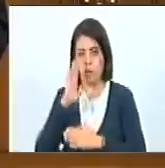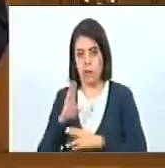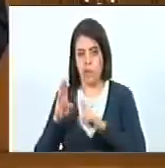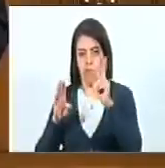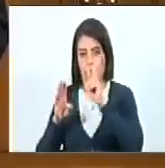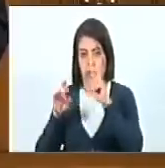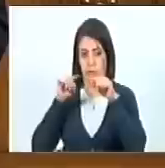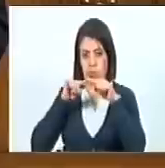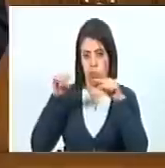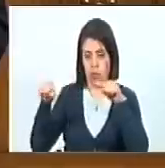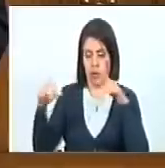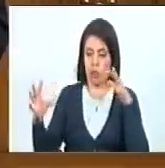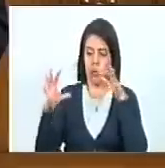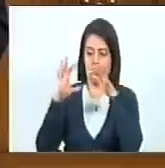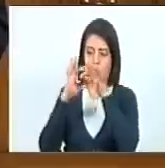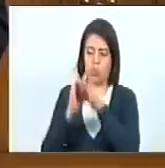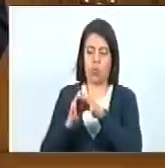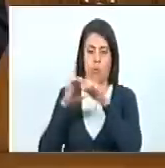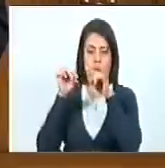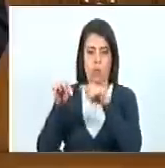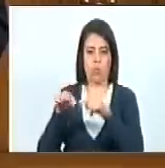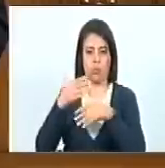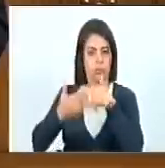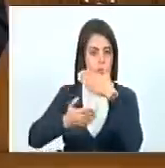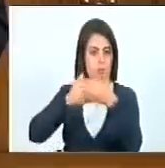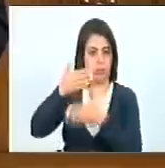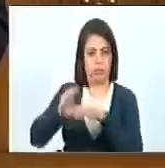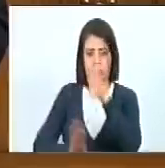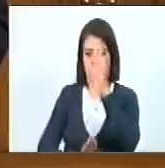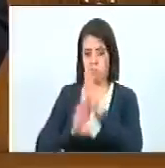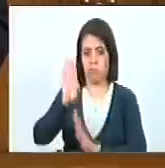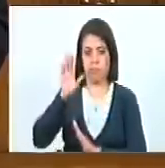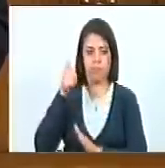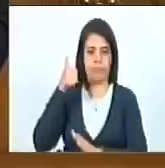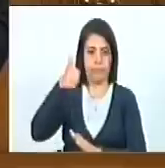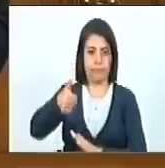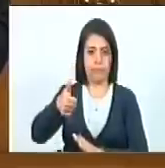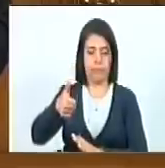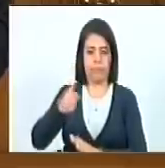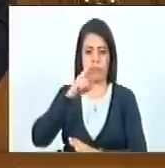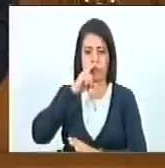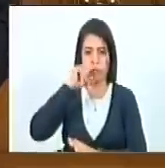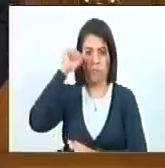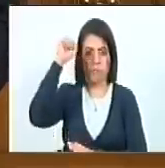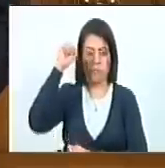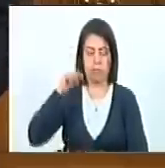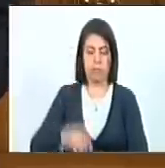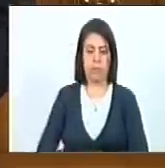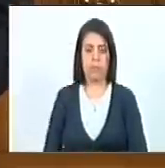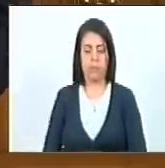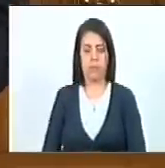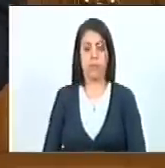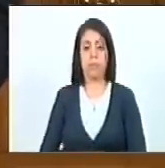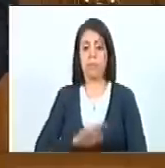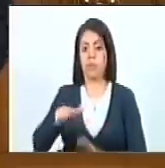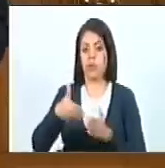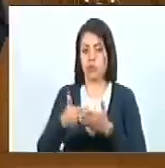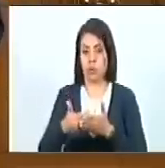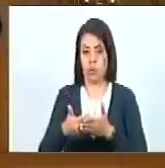Venezuela tenemos que estar unidos de aquí en adelante y para siempre. Nicolás Maduro Moros. Es